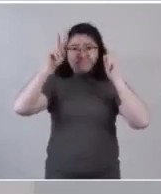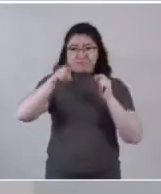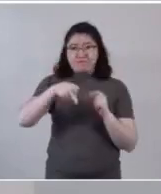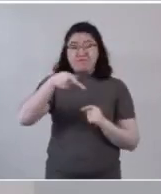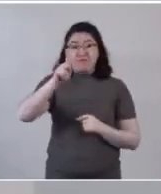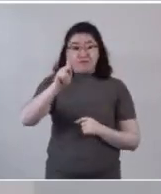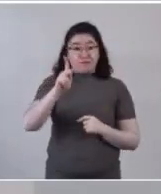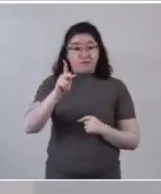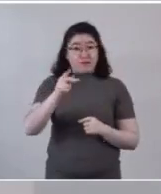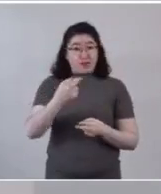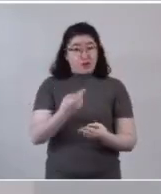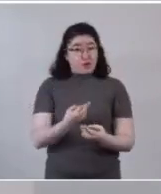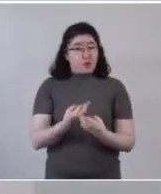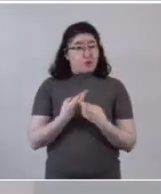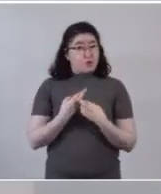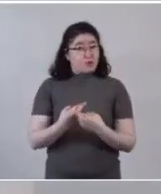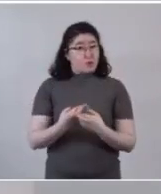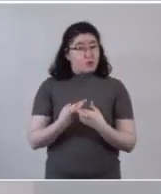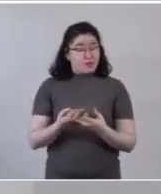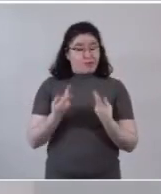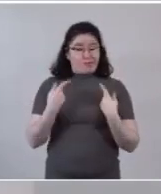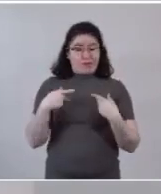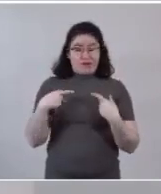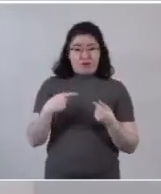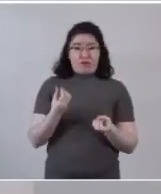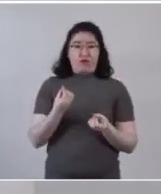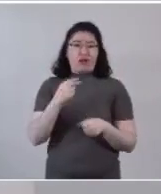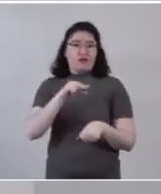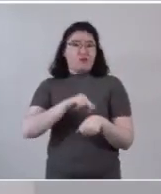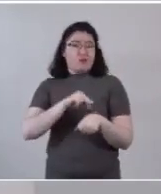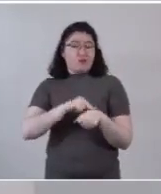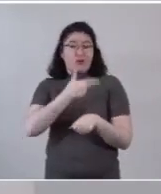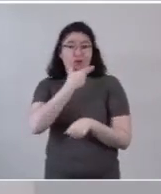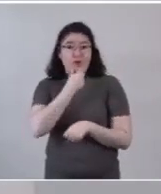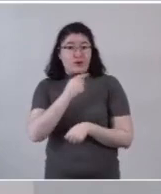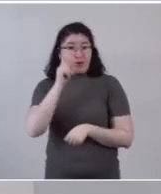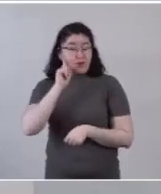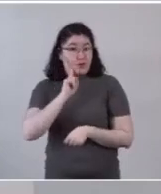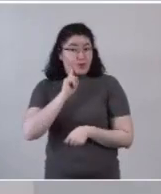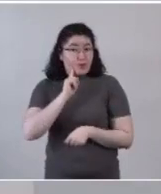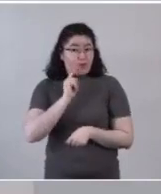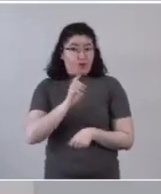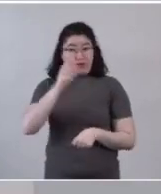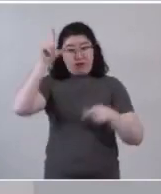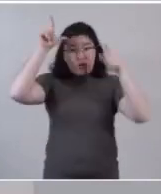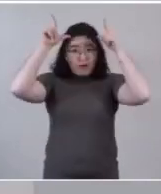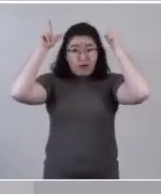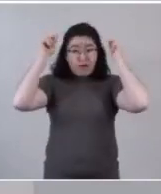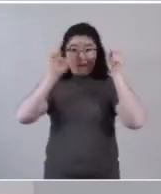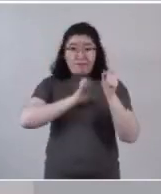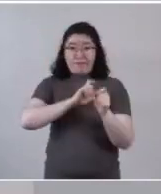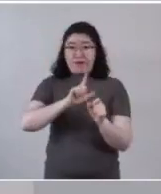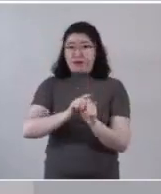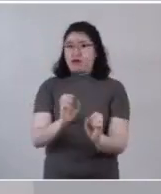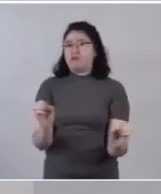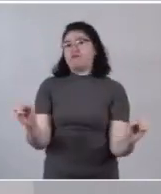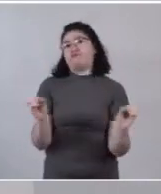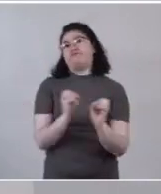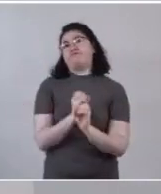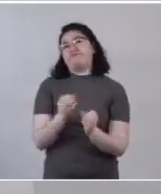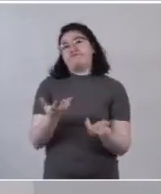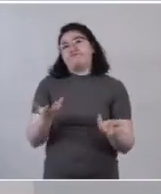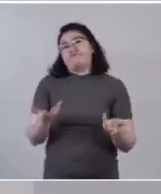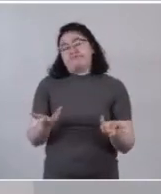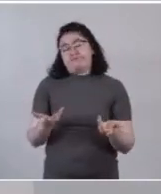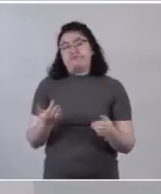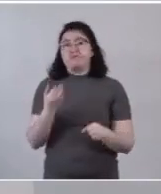habido suficiente formación de médicos y médicas y de enfermeras especialistas. Entonces, en esta colaboración que